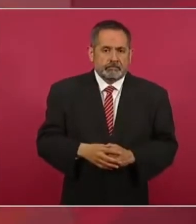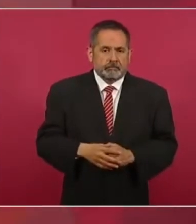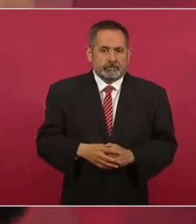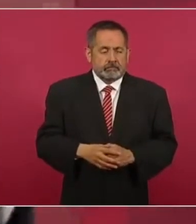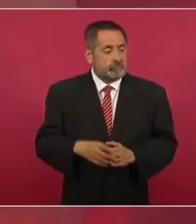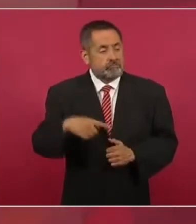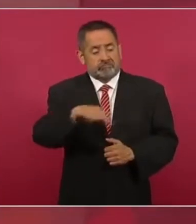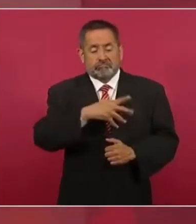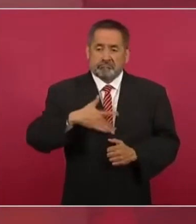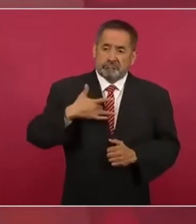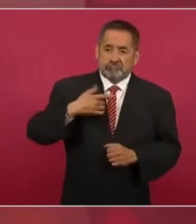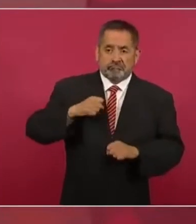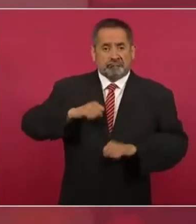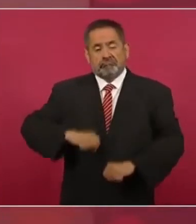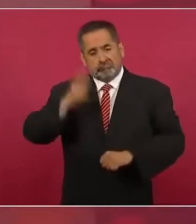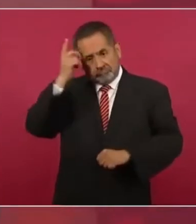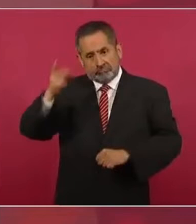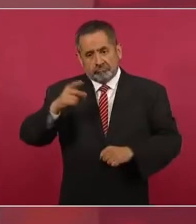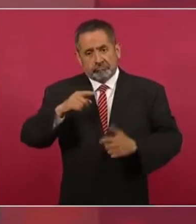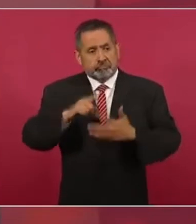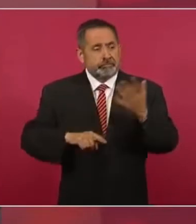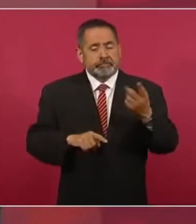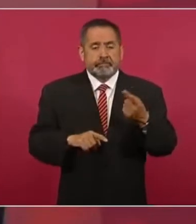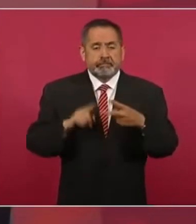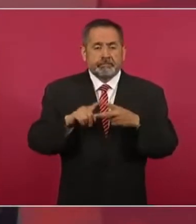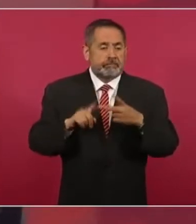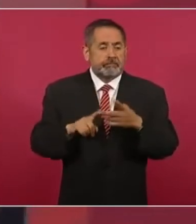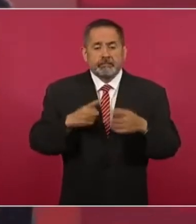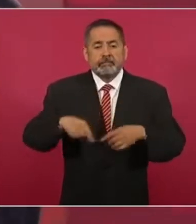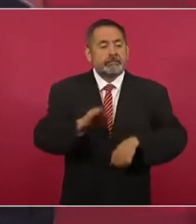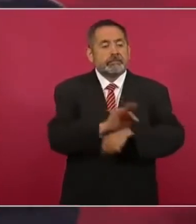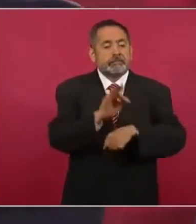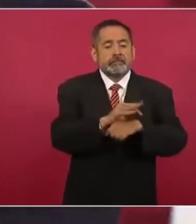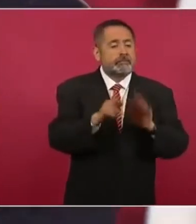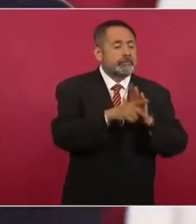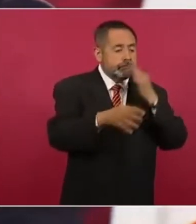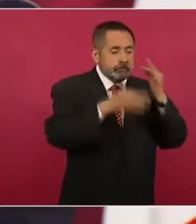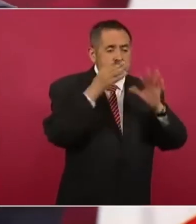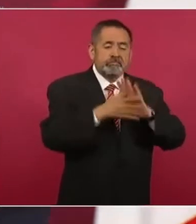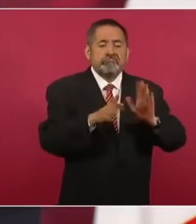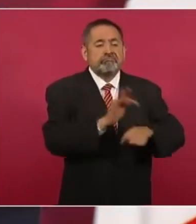eran los dueños y todos protegidos por medios de información.